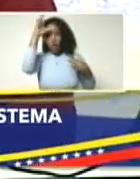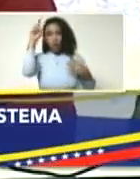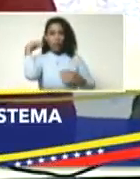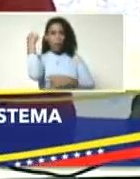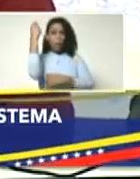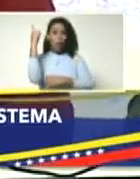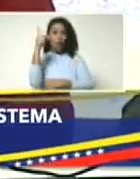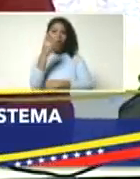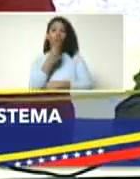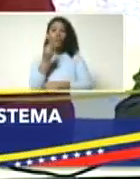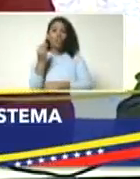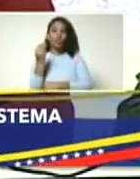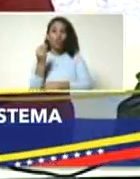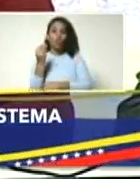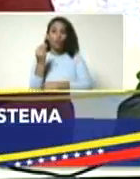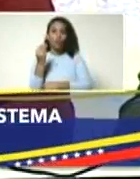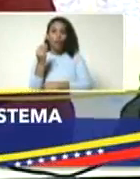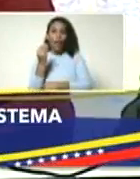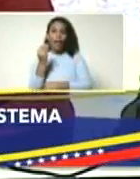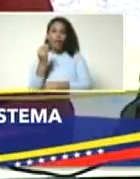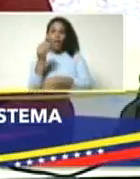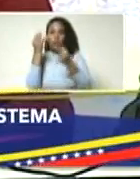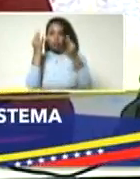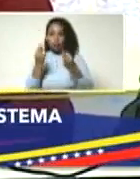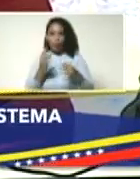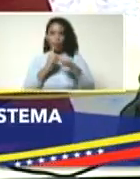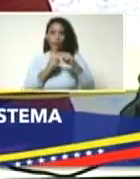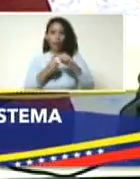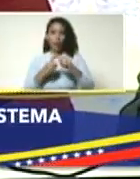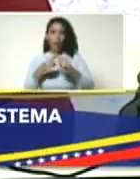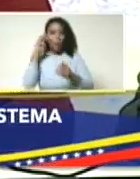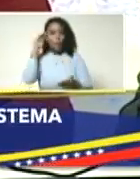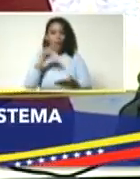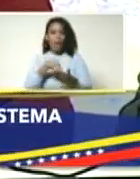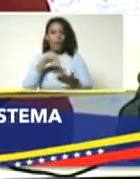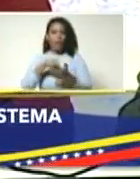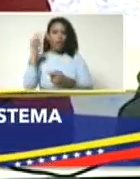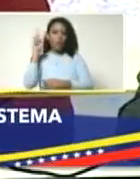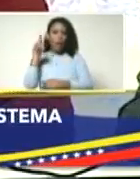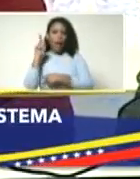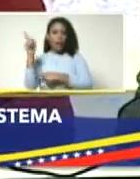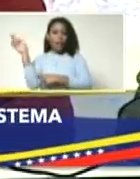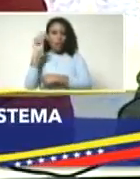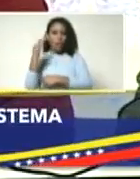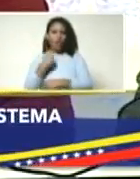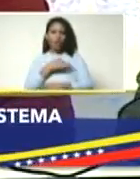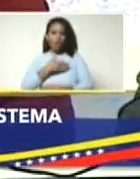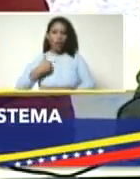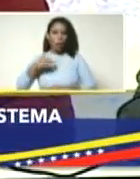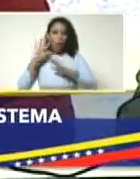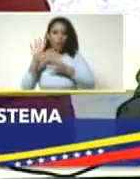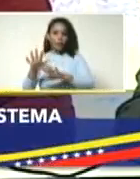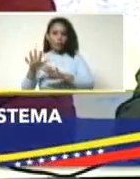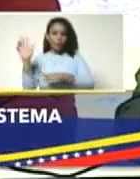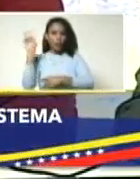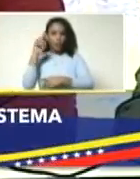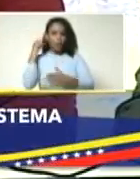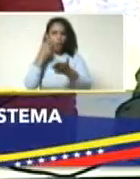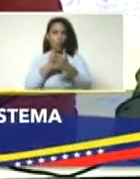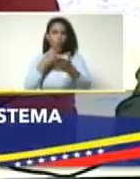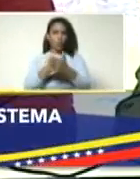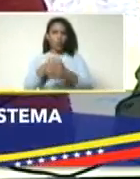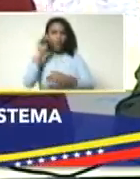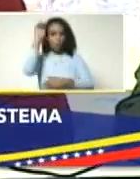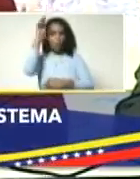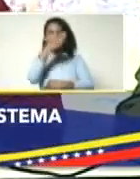una juventud, la juventud de lo afirmativo mirandino, de lo afirmativo venezolano. Esa es la Venezuela que queremos, la Venezuela que lucha por un futuro